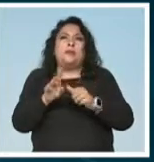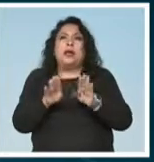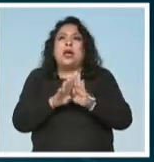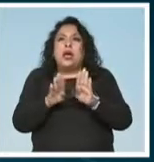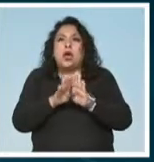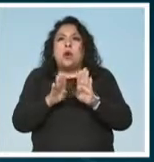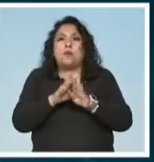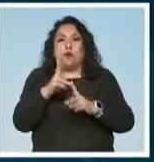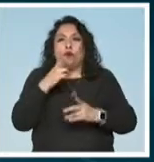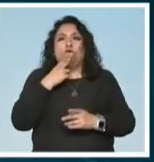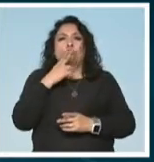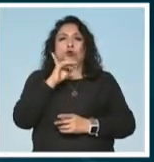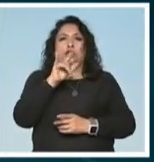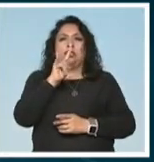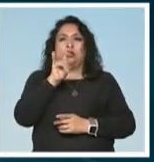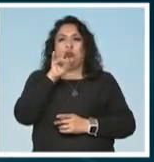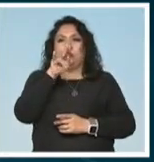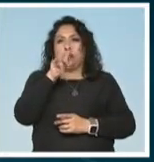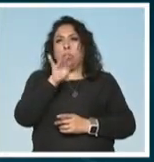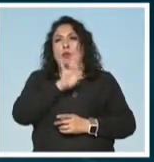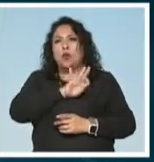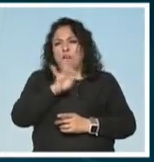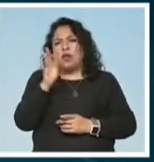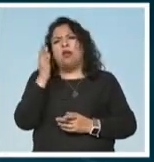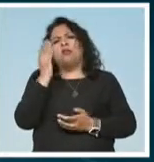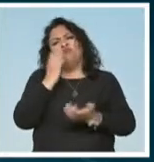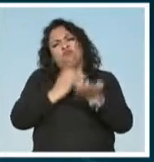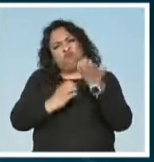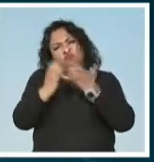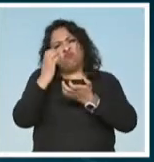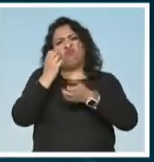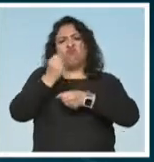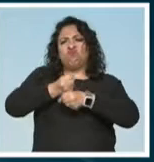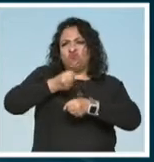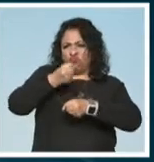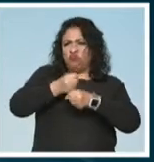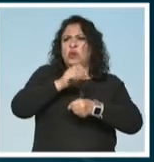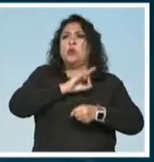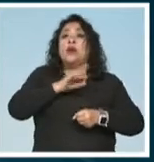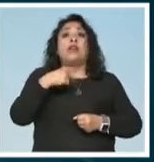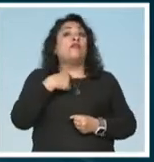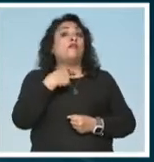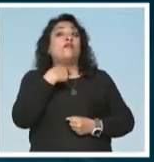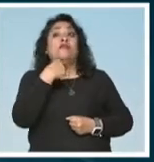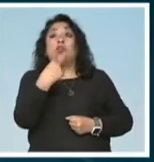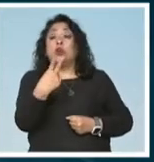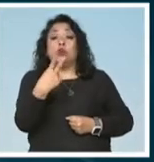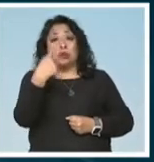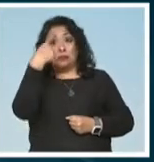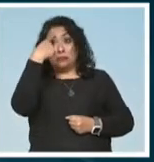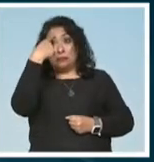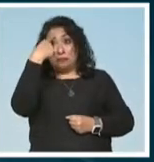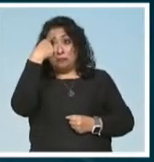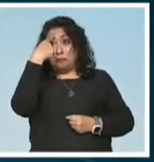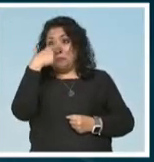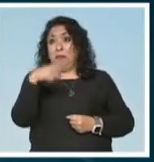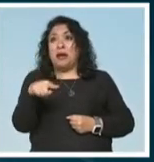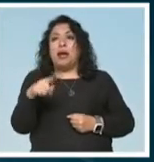con el instrumento se puede ensayar, practicar. Con la voz, para mantener